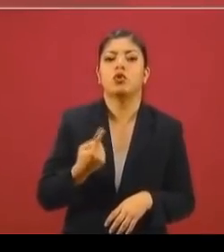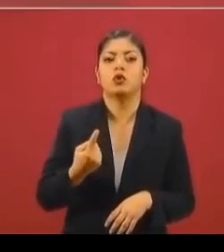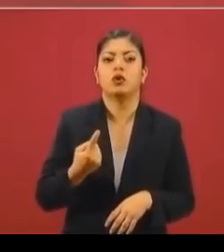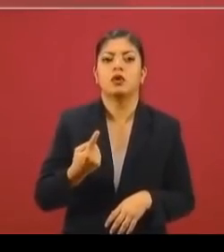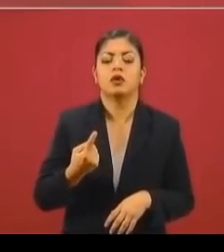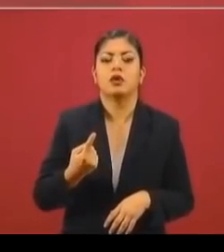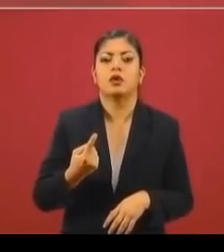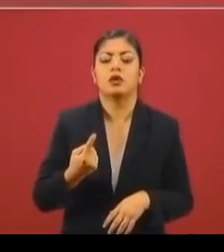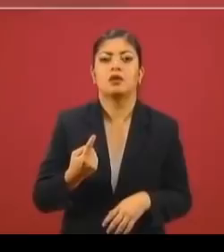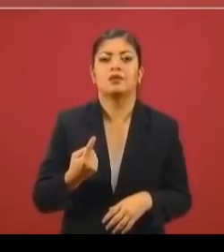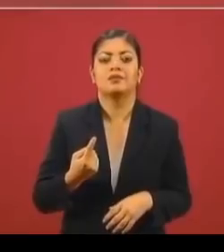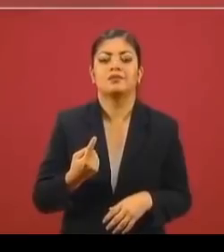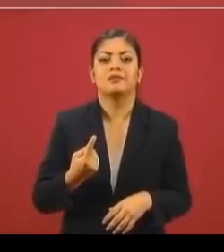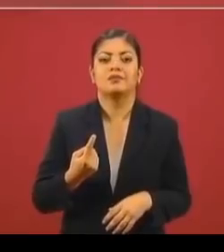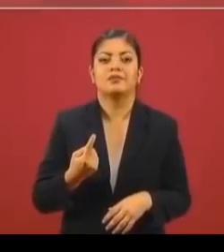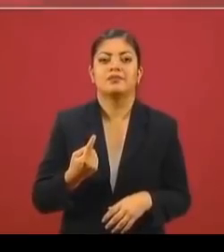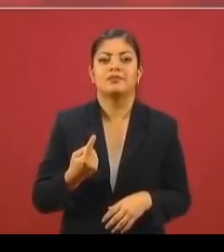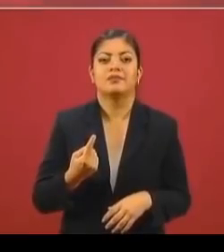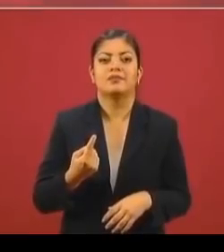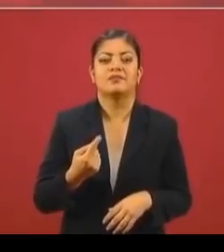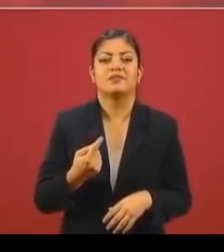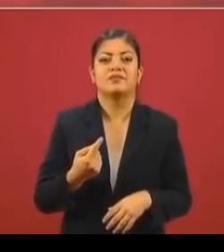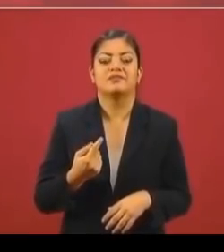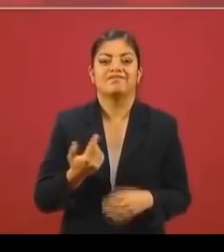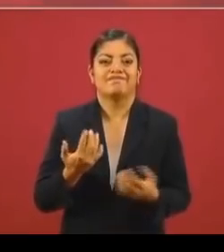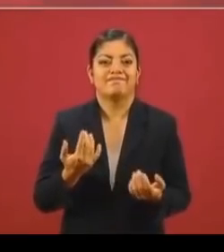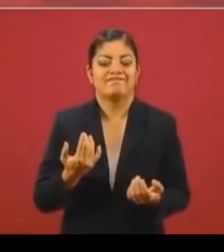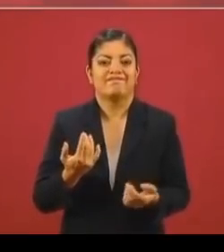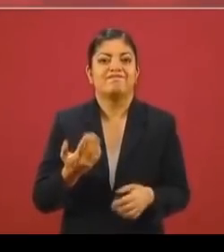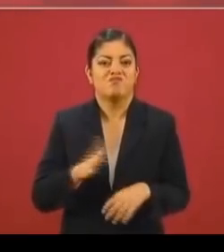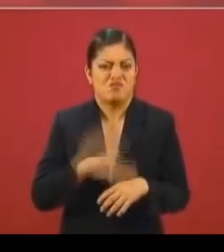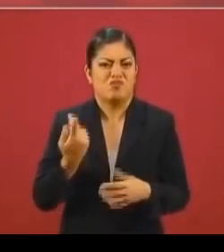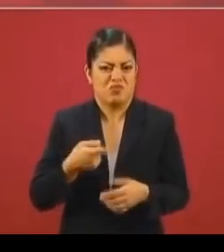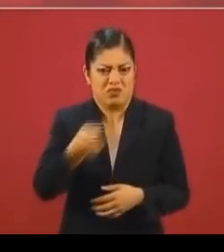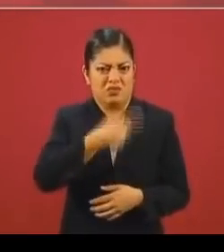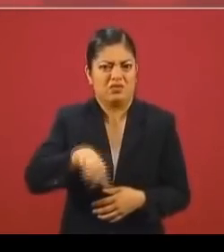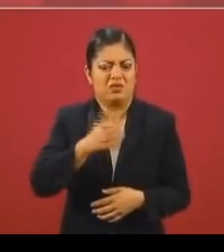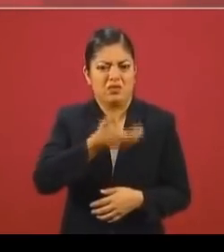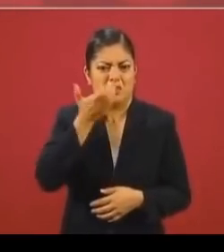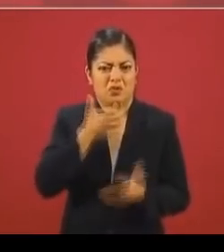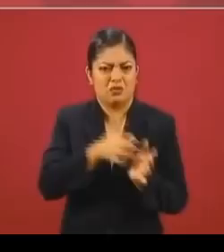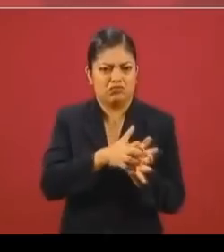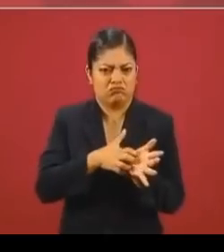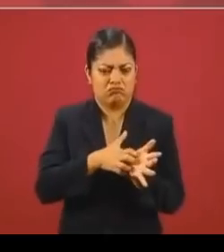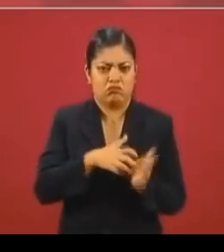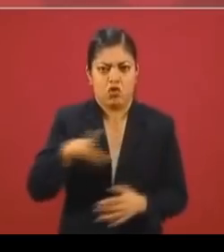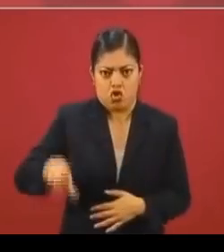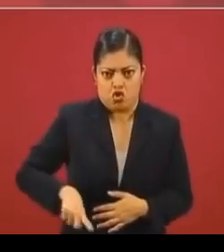qué no adoptamos la austeridad no solo como forma de